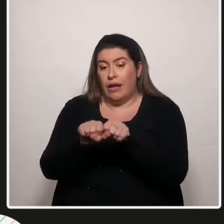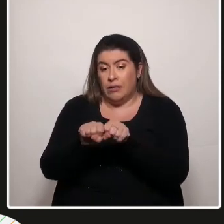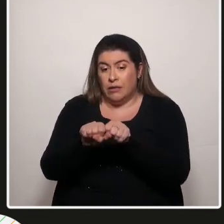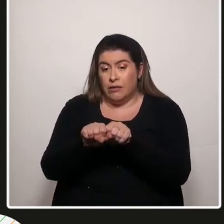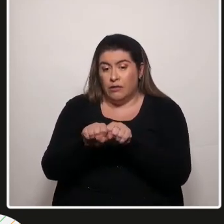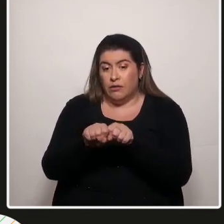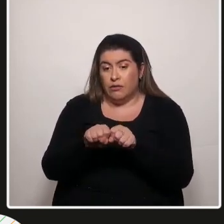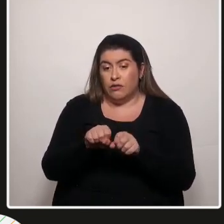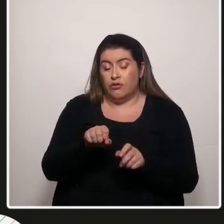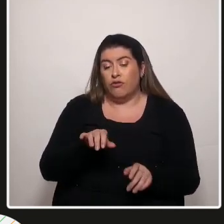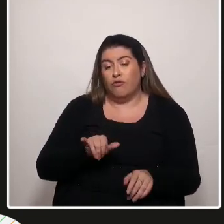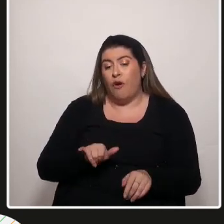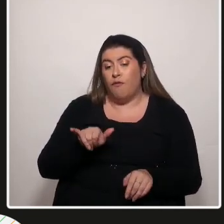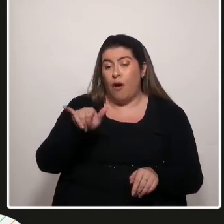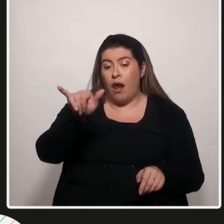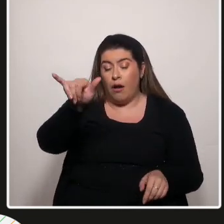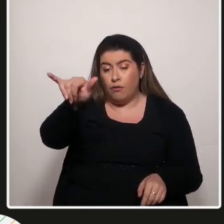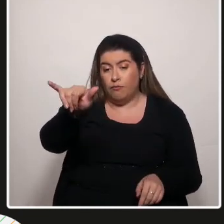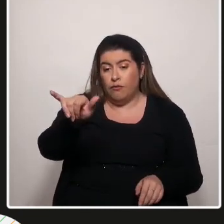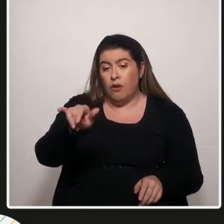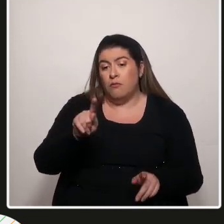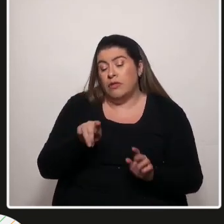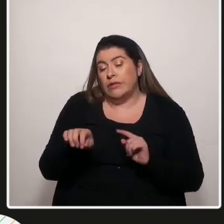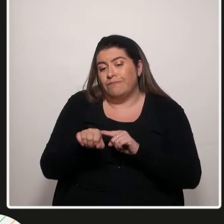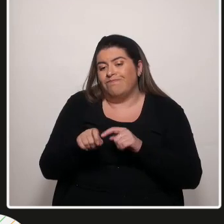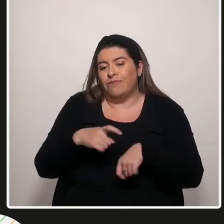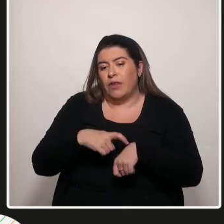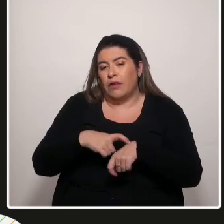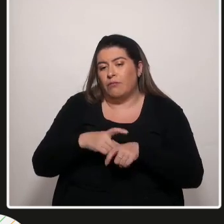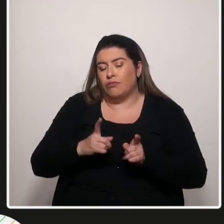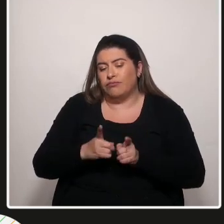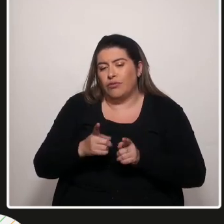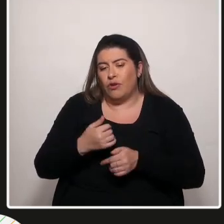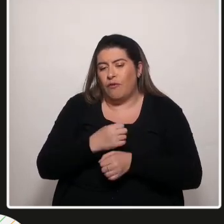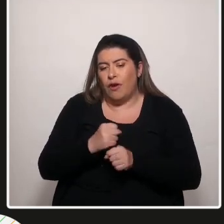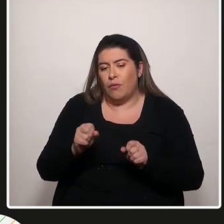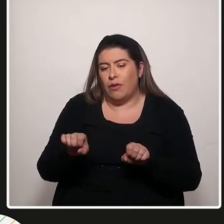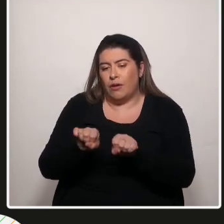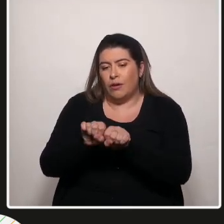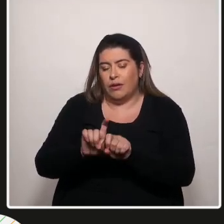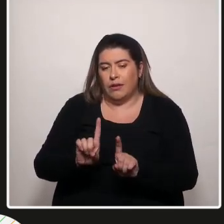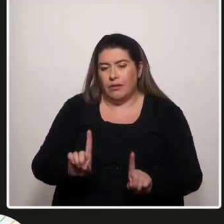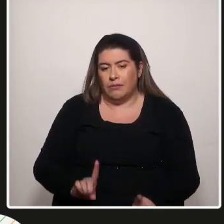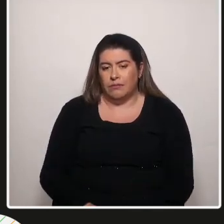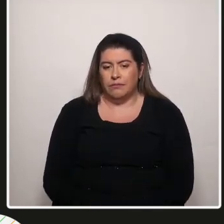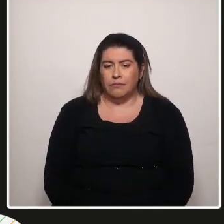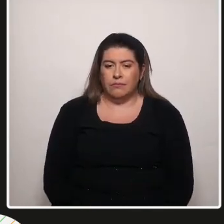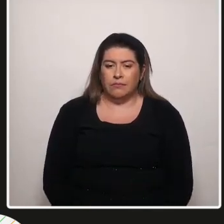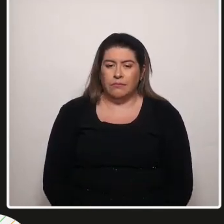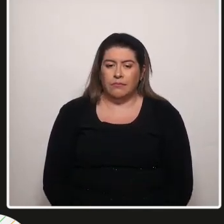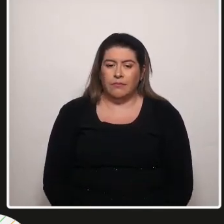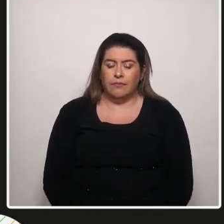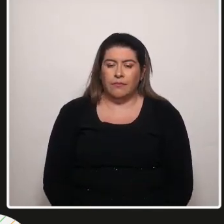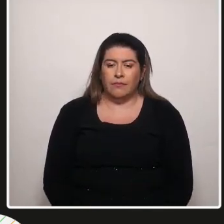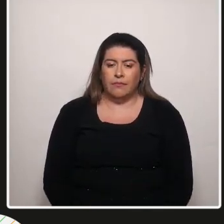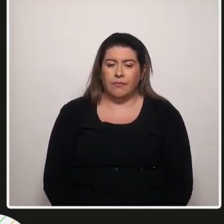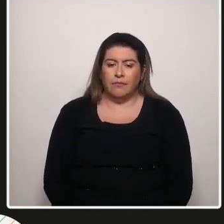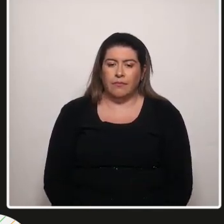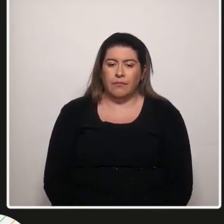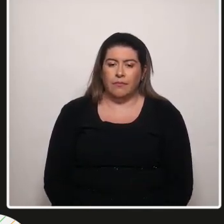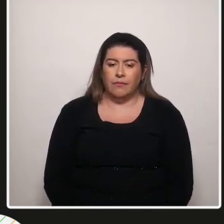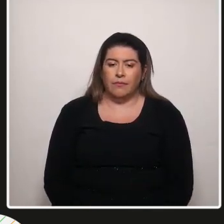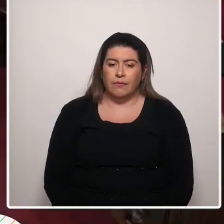voy a tener que estar fuera por ese rato y me gustaría que mi voto no se pierda. Gracias. De nada, la tendremos presente.